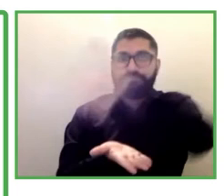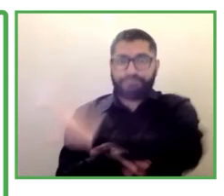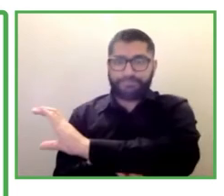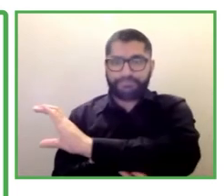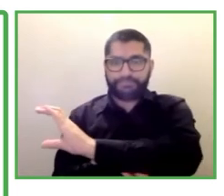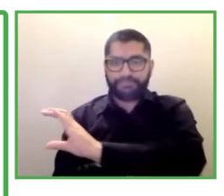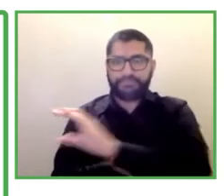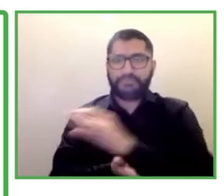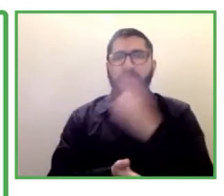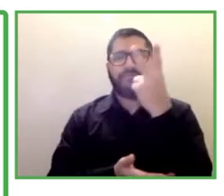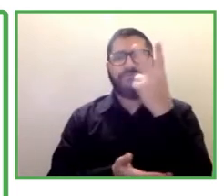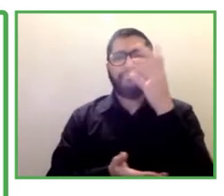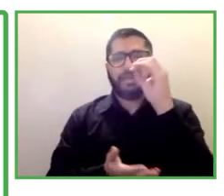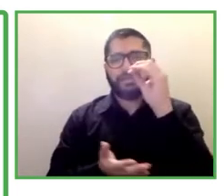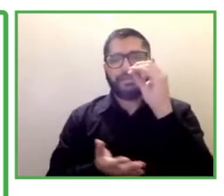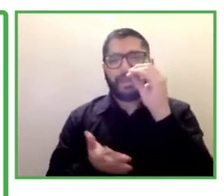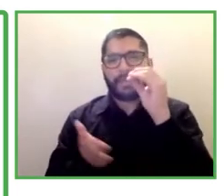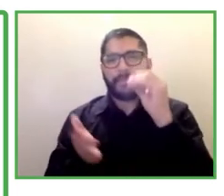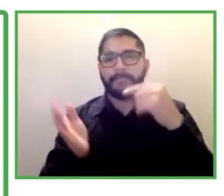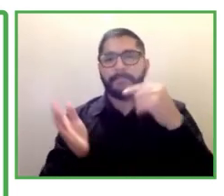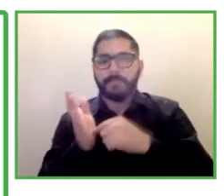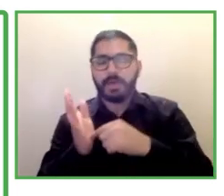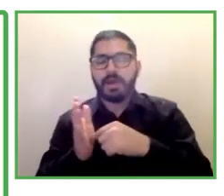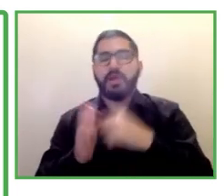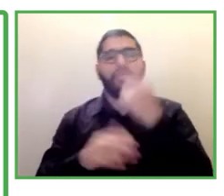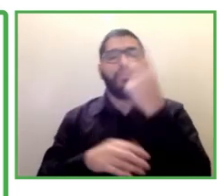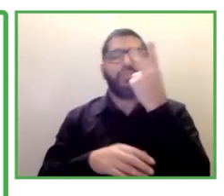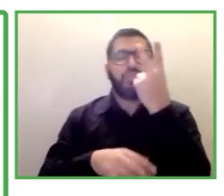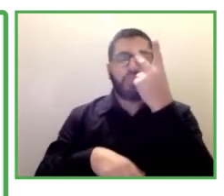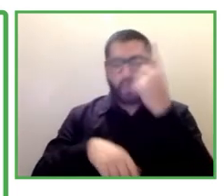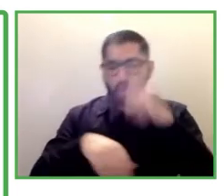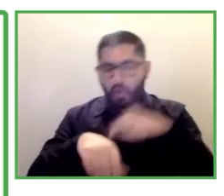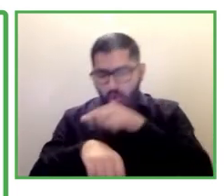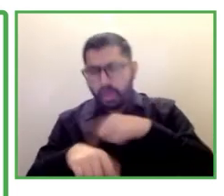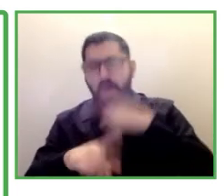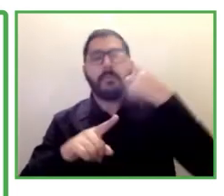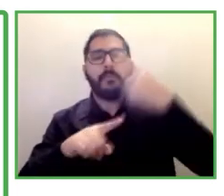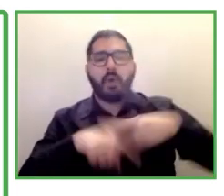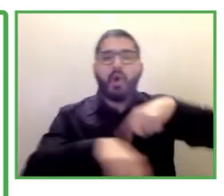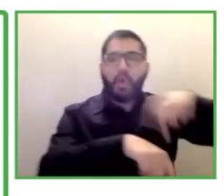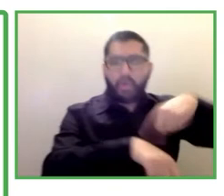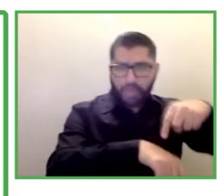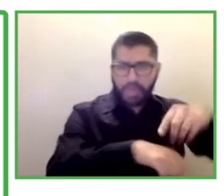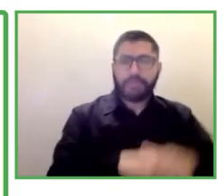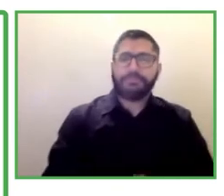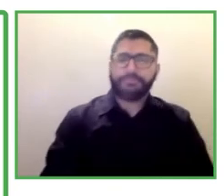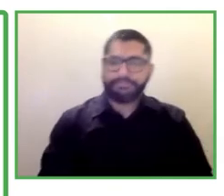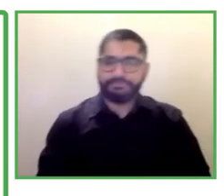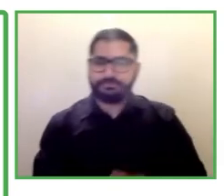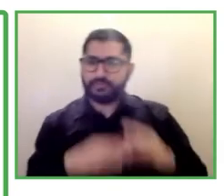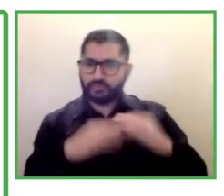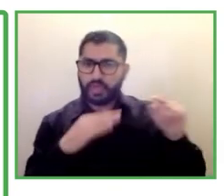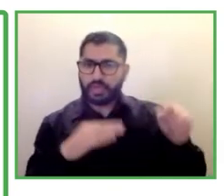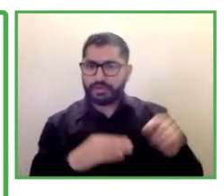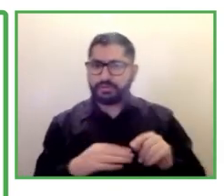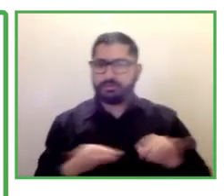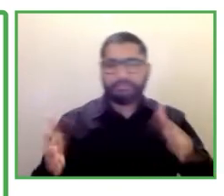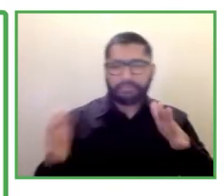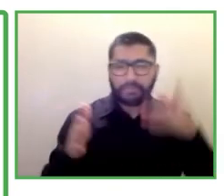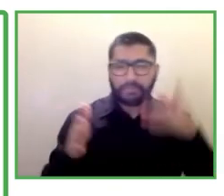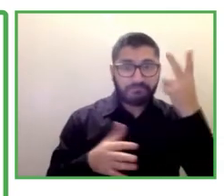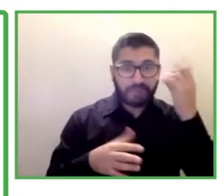Entonces, quizás puedan alcanzar un valor incluso mayor de $20 con